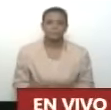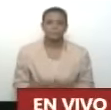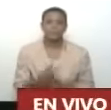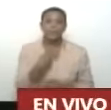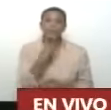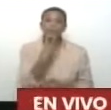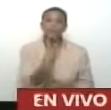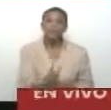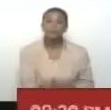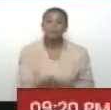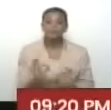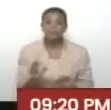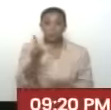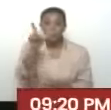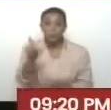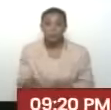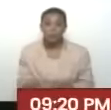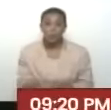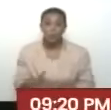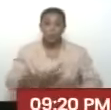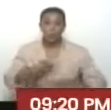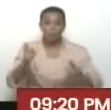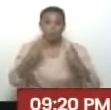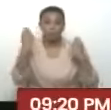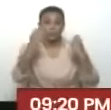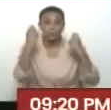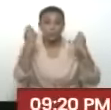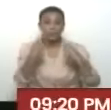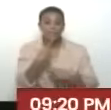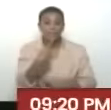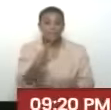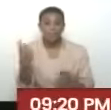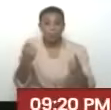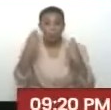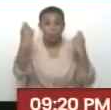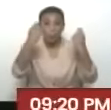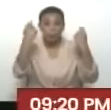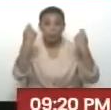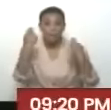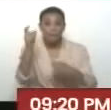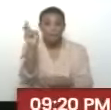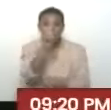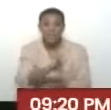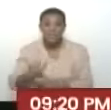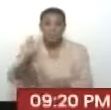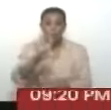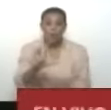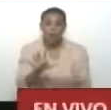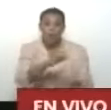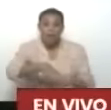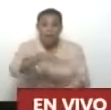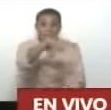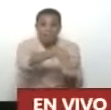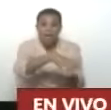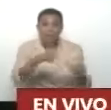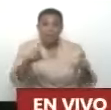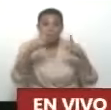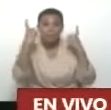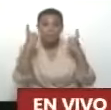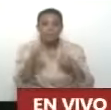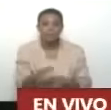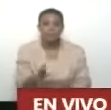Vocera del comando de campaña, dice aquí, Venezuela toda de La Guaira.